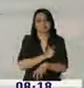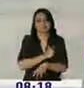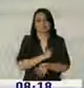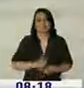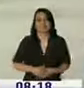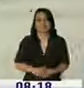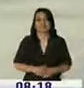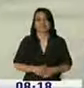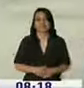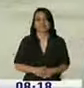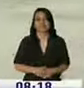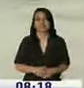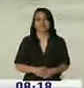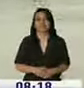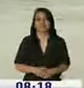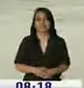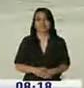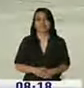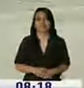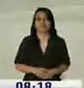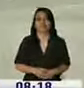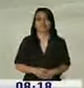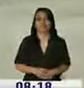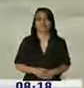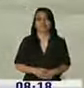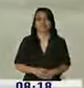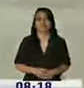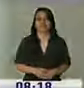En Quito informó Andrea Valareso.